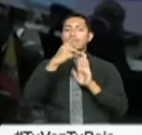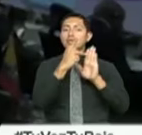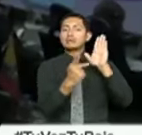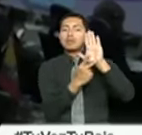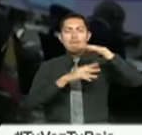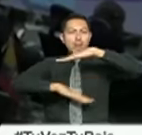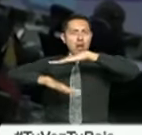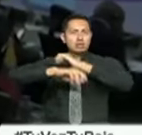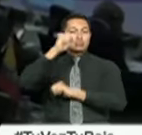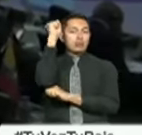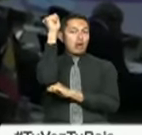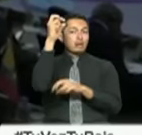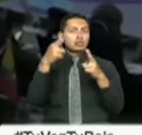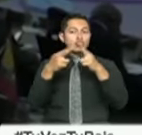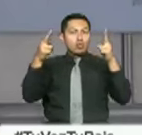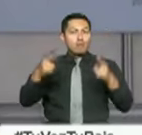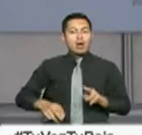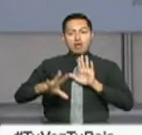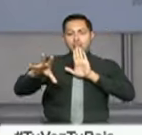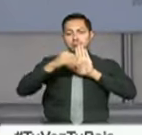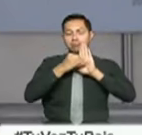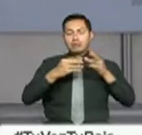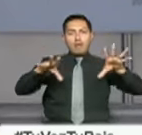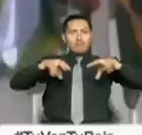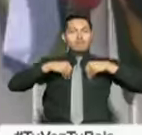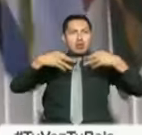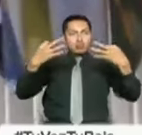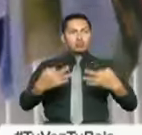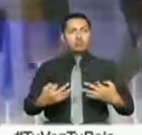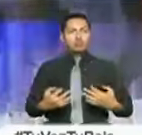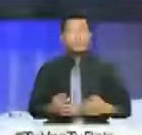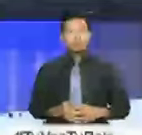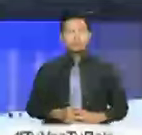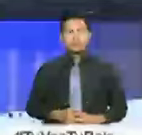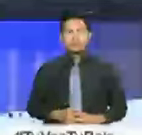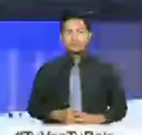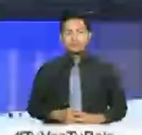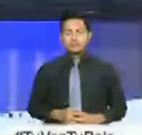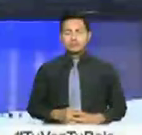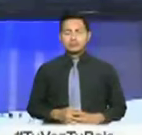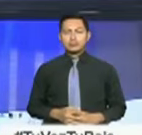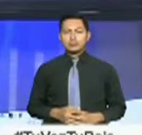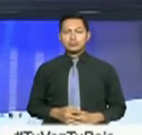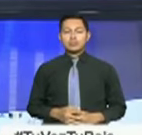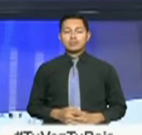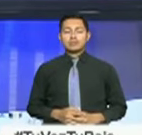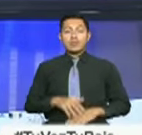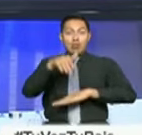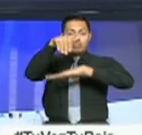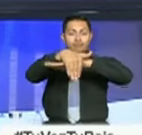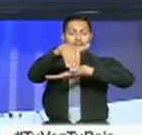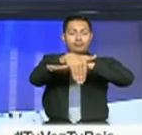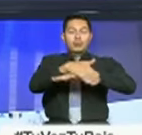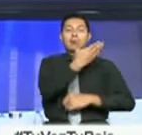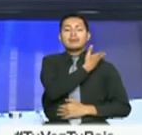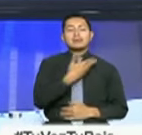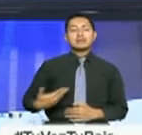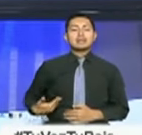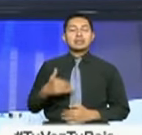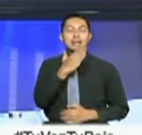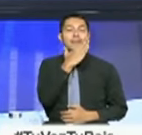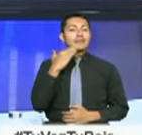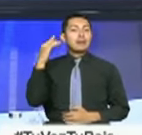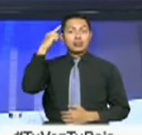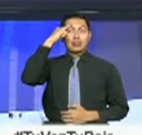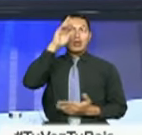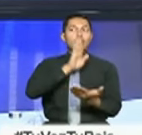los derechos humanos. Cristina Pavón, Noticiero Ciudadano. Esta tarde el presidente de la República, Rafael